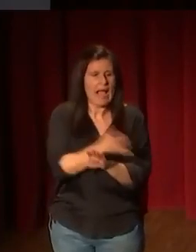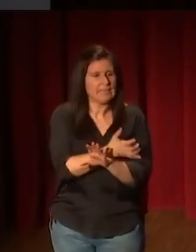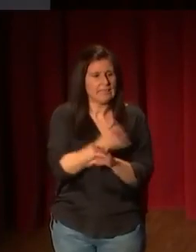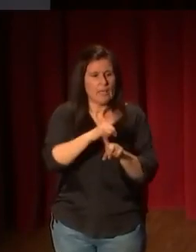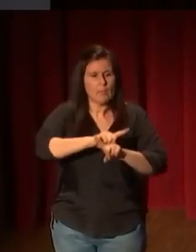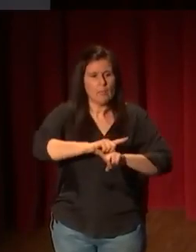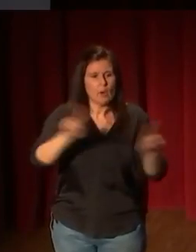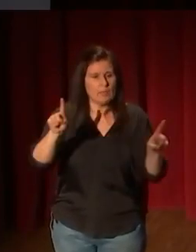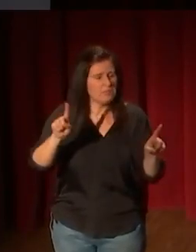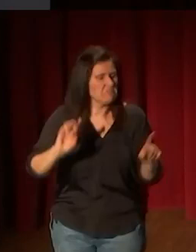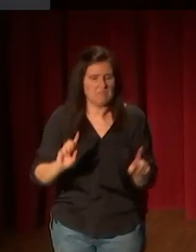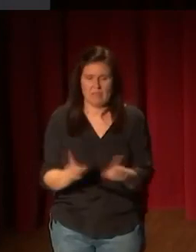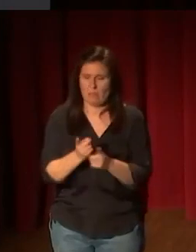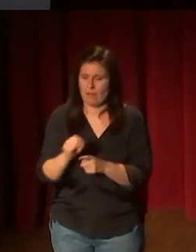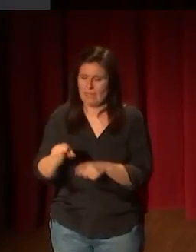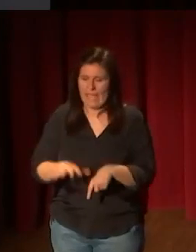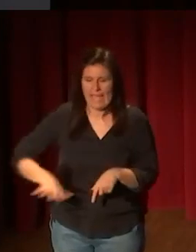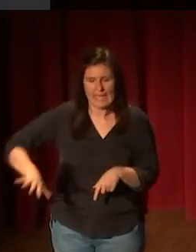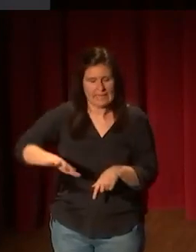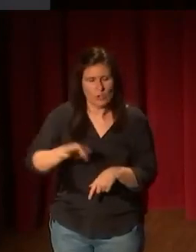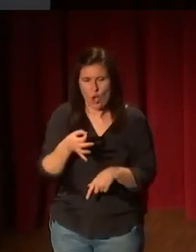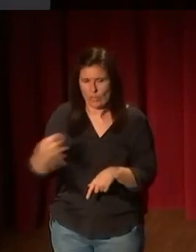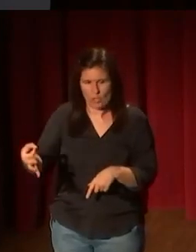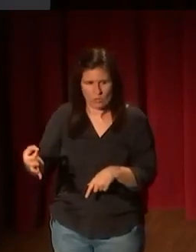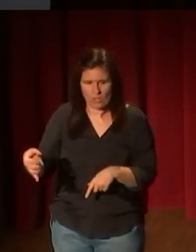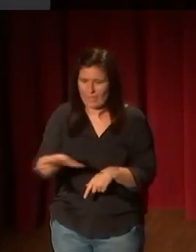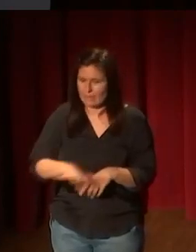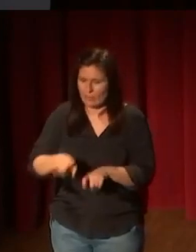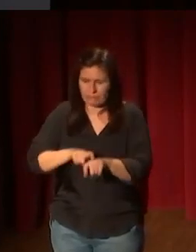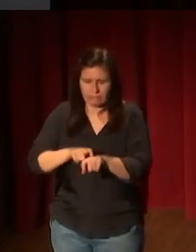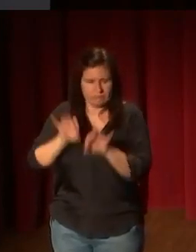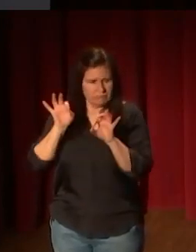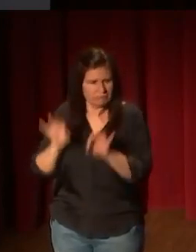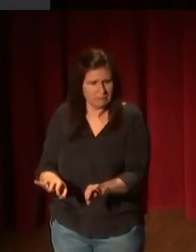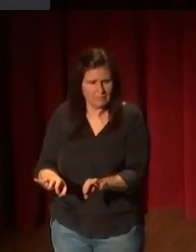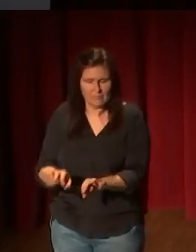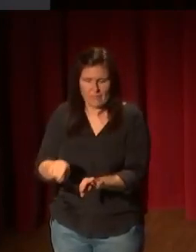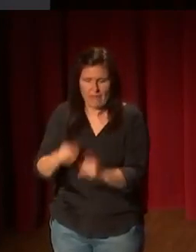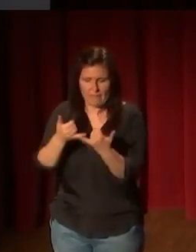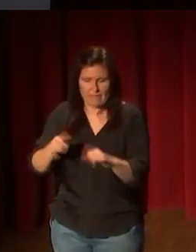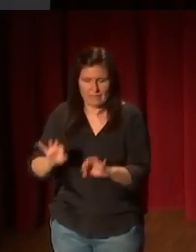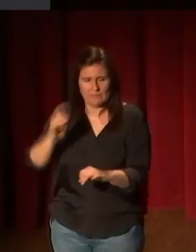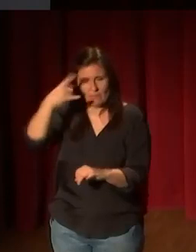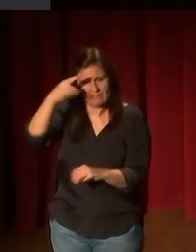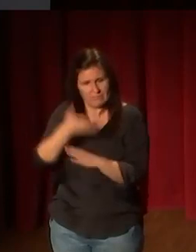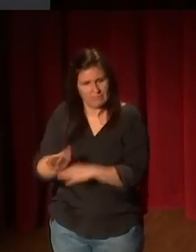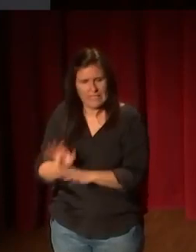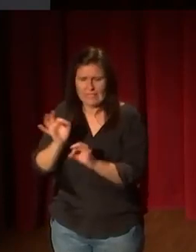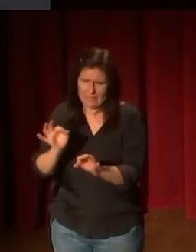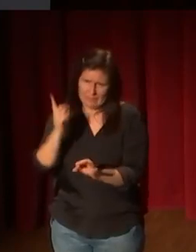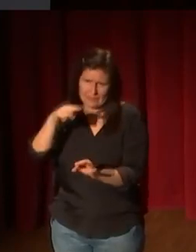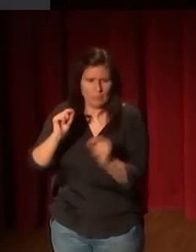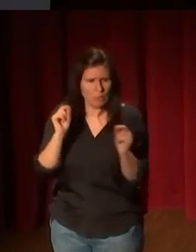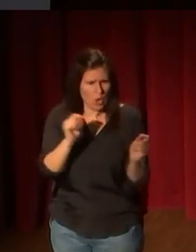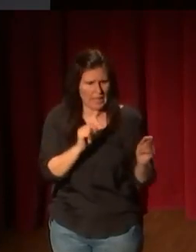manera se ha convertido en el recinto idóneo en el recinto característico para este tipo de festejos siempre polémicos